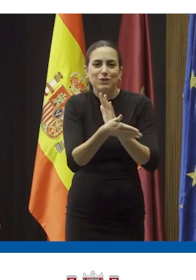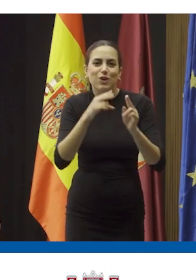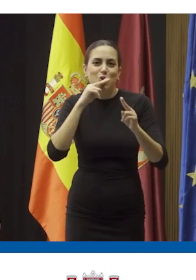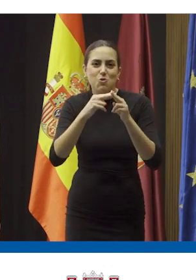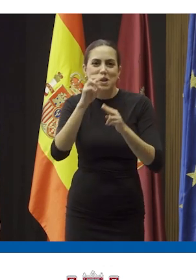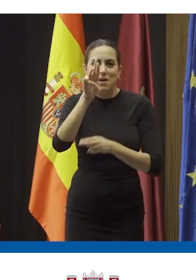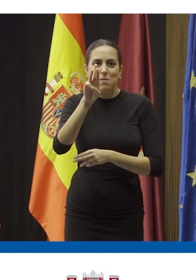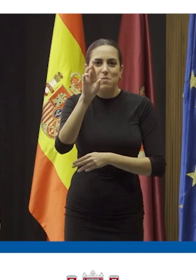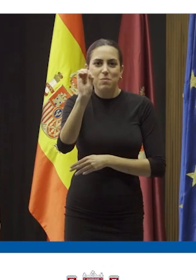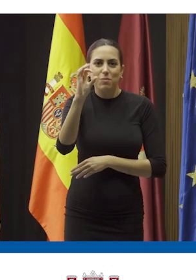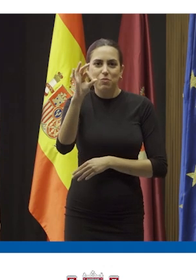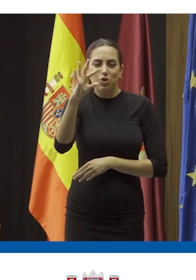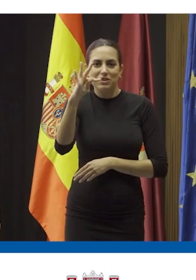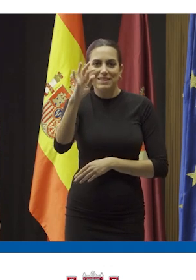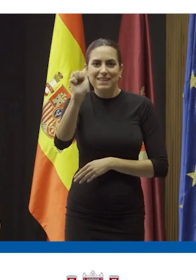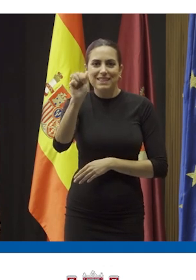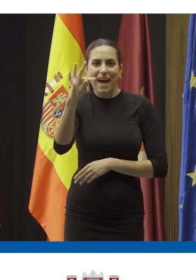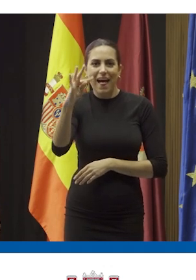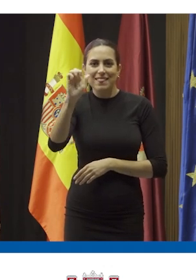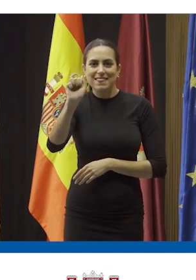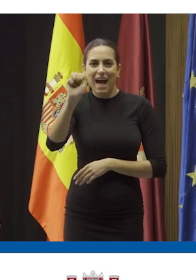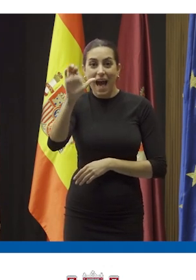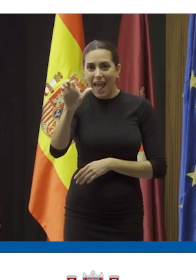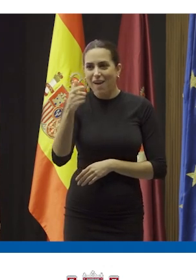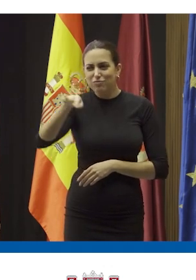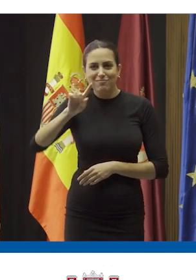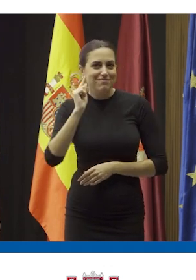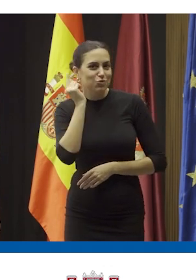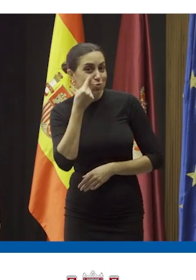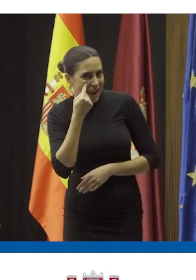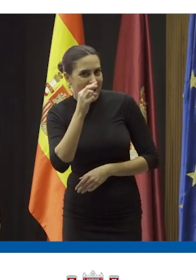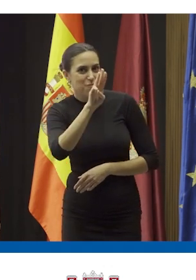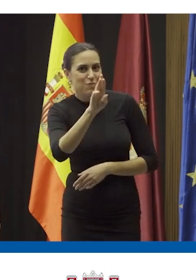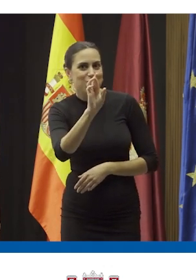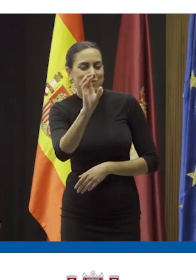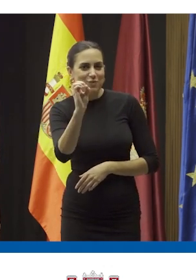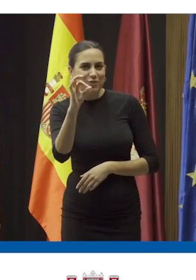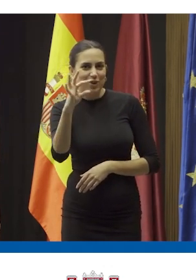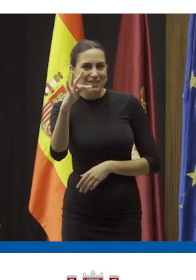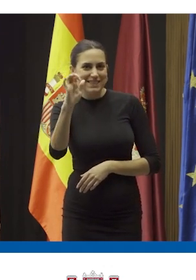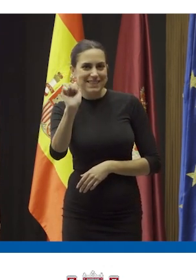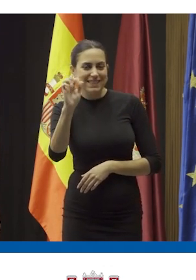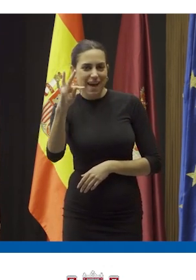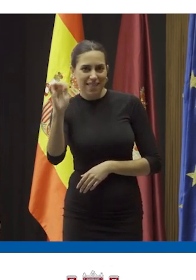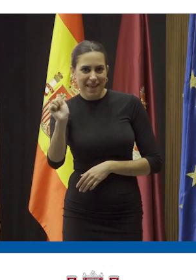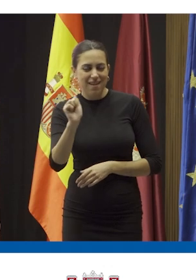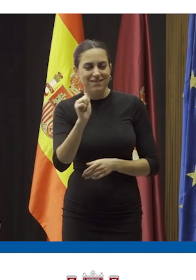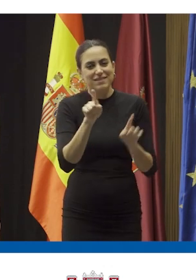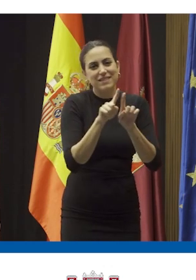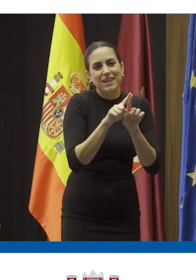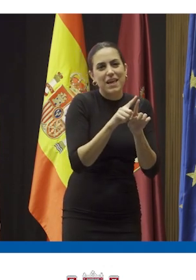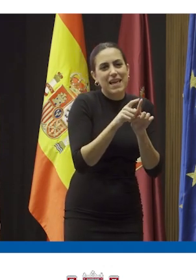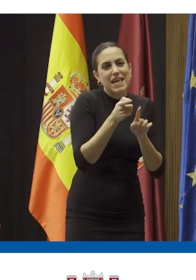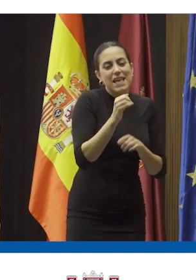suena la próstata? Pues esa fue la primera descripción anatómica conocida. Próstata, en el viejo idioma griego, viene